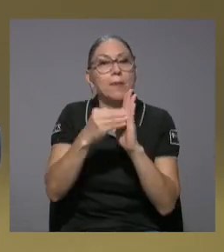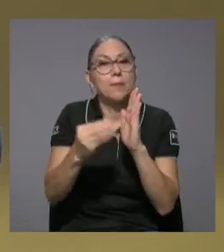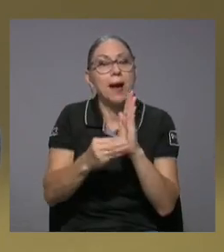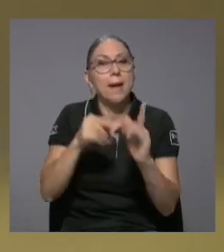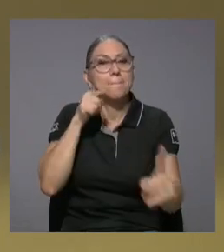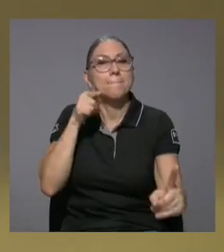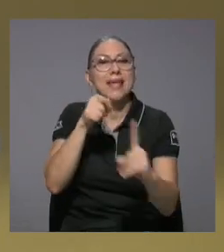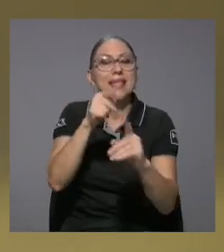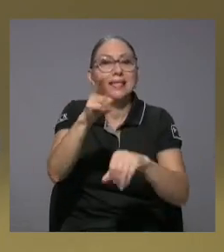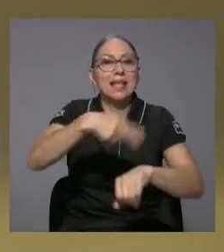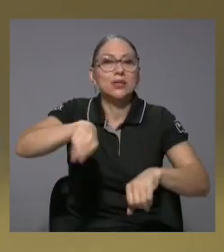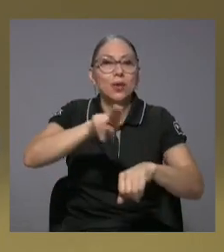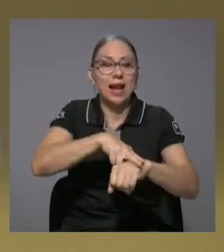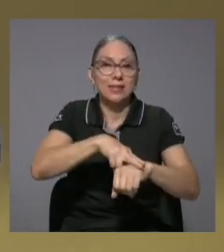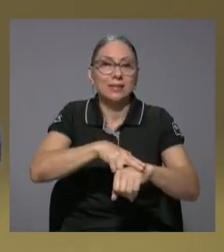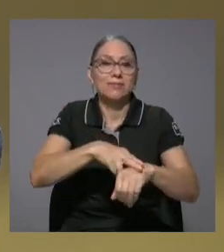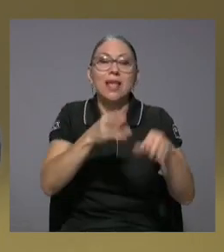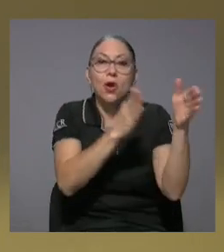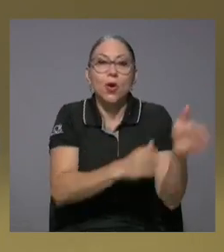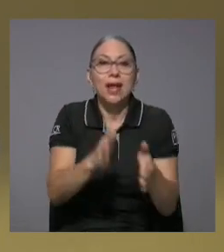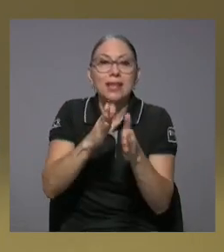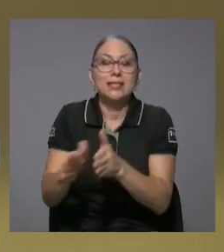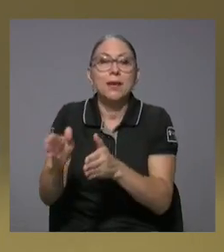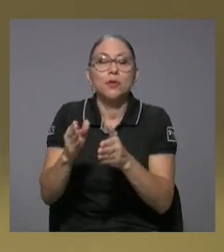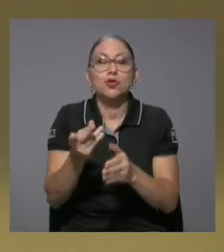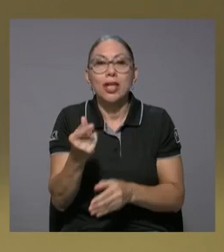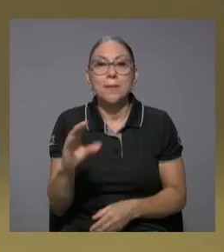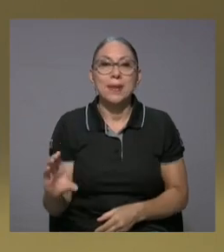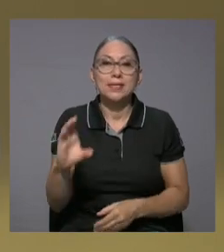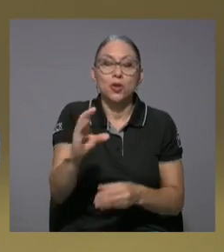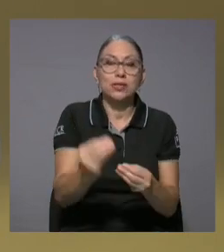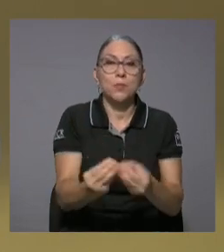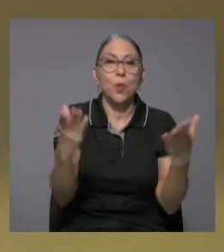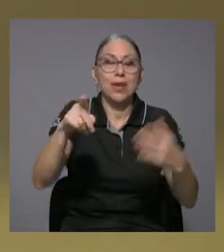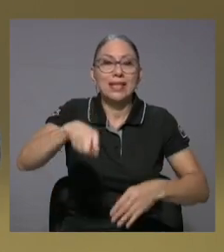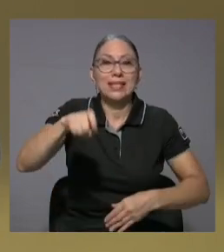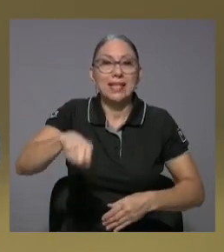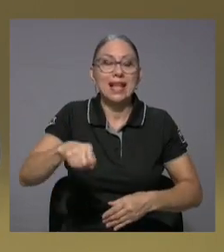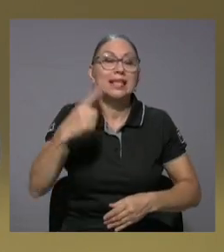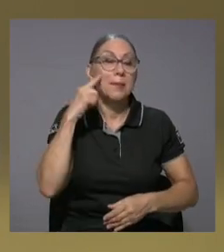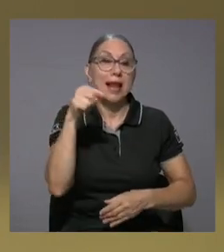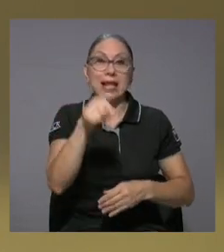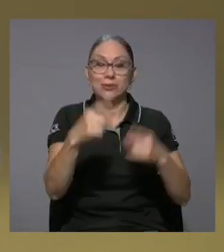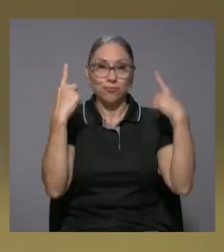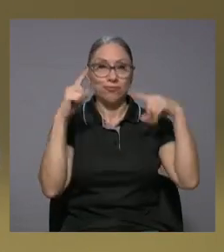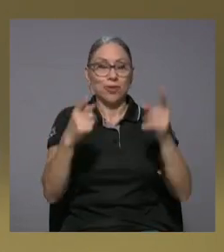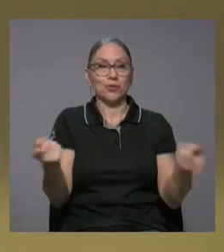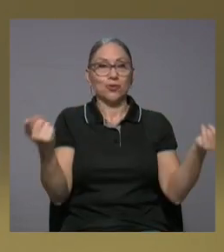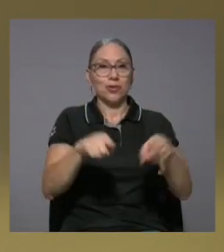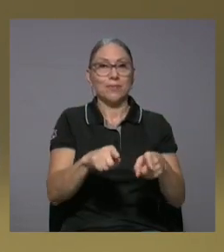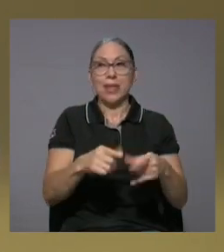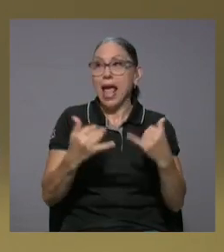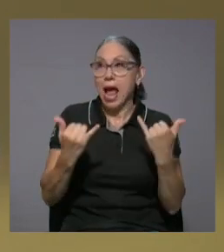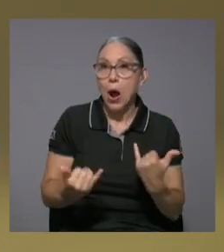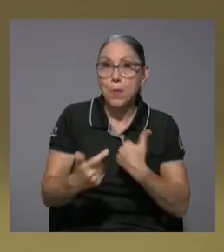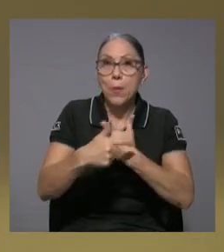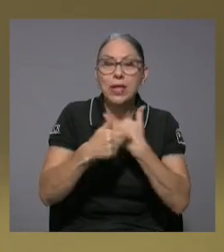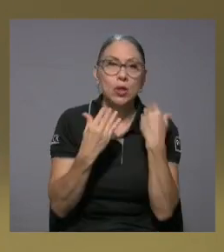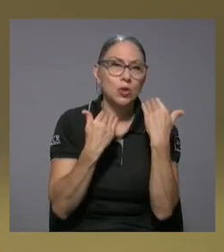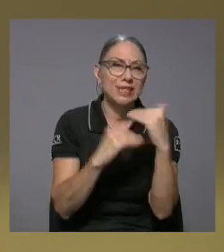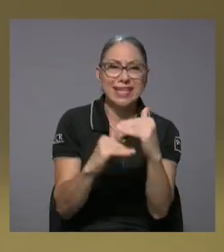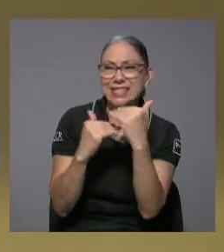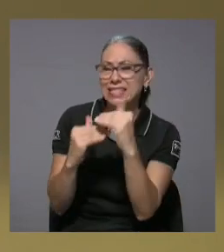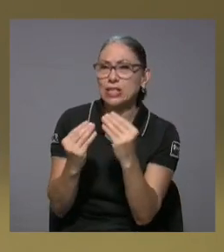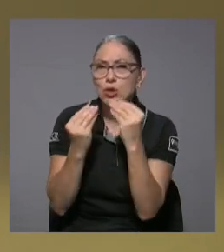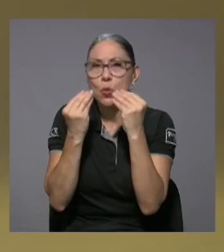y organicemos las inversiones públicas necesarias para que esto suceda. En un marco de fuerte restricción que básicamente